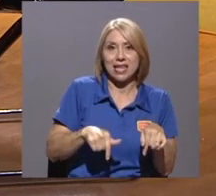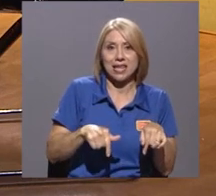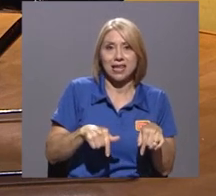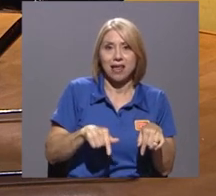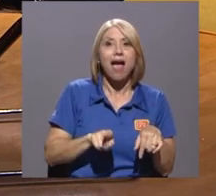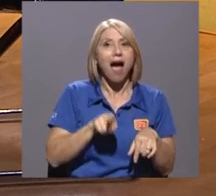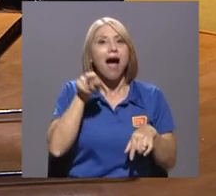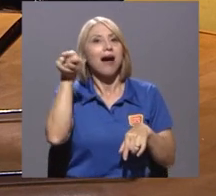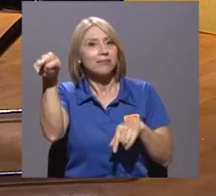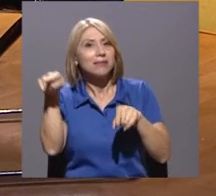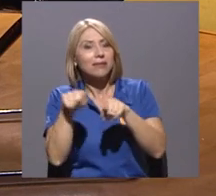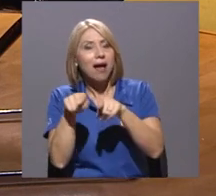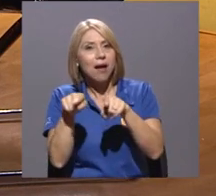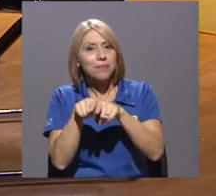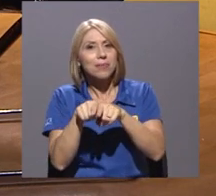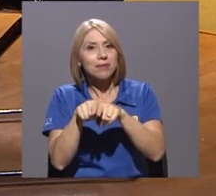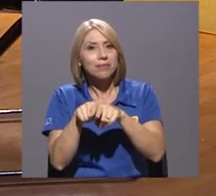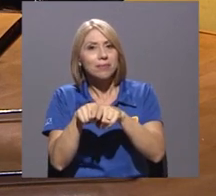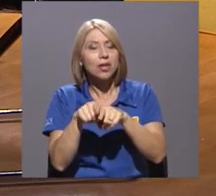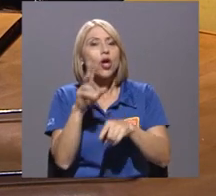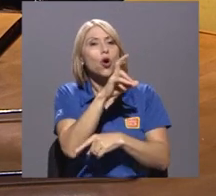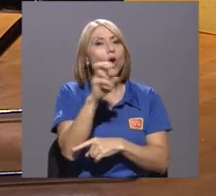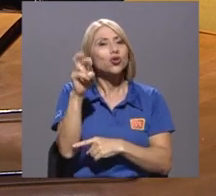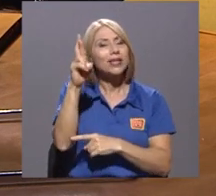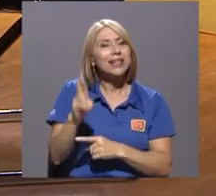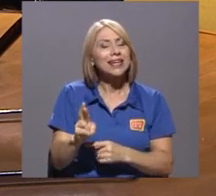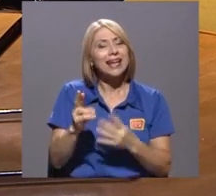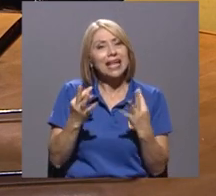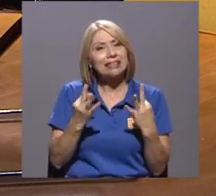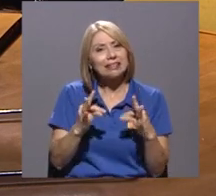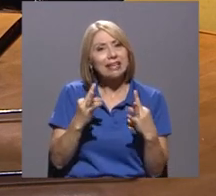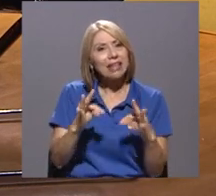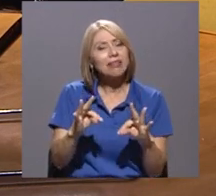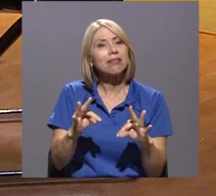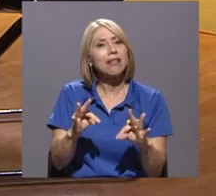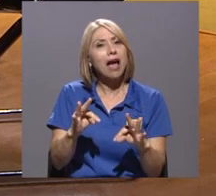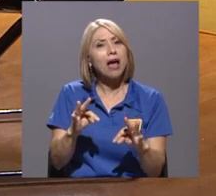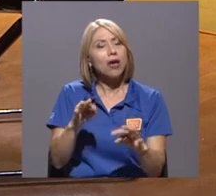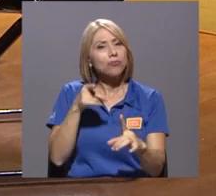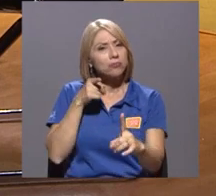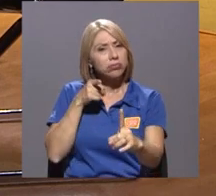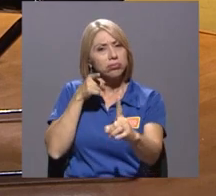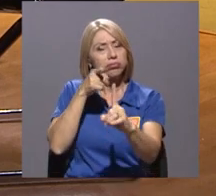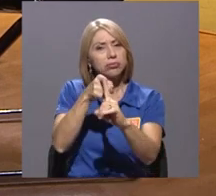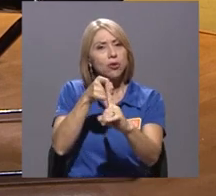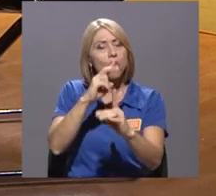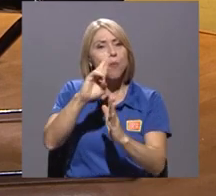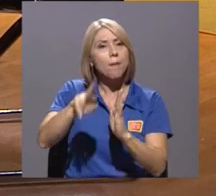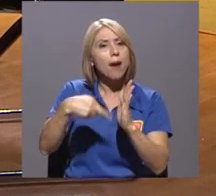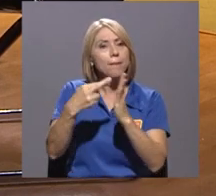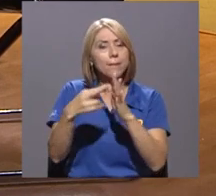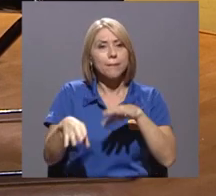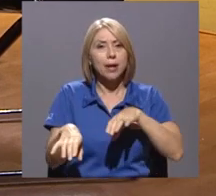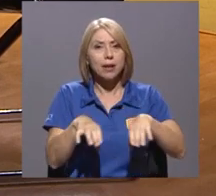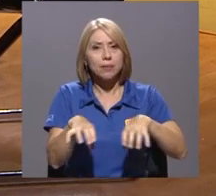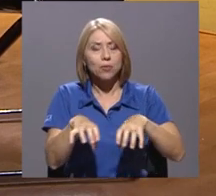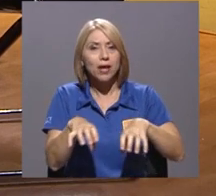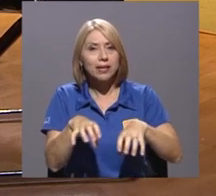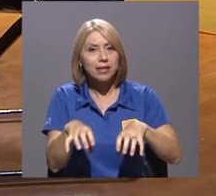costa rica intenta de reformarse tomar un rol un papel muy activo en